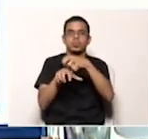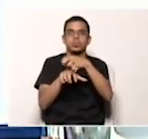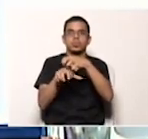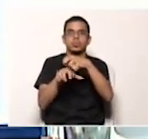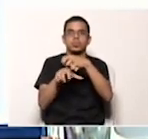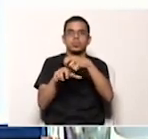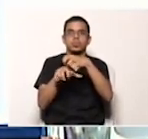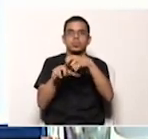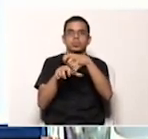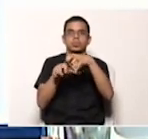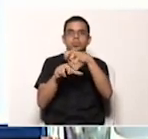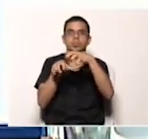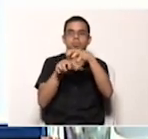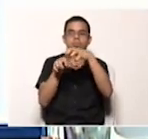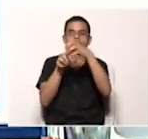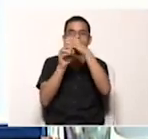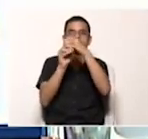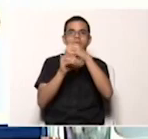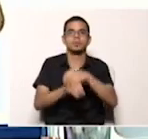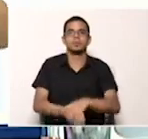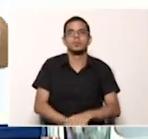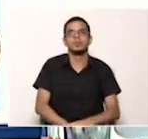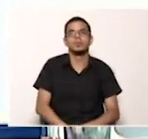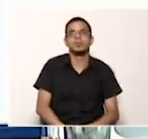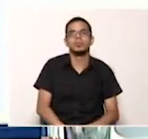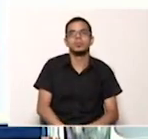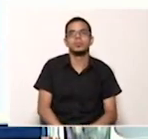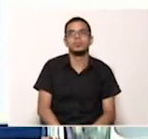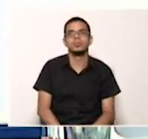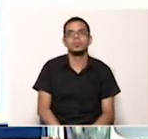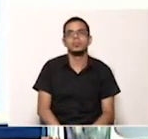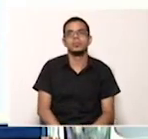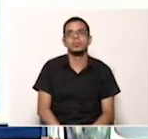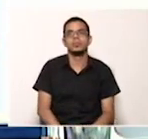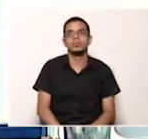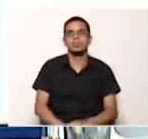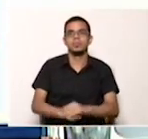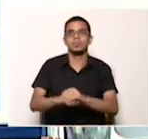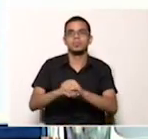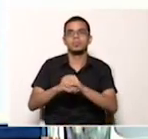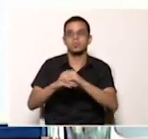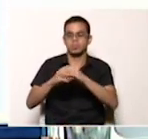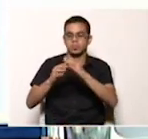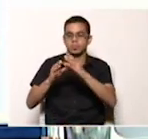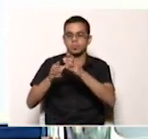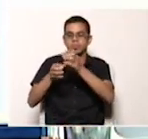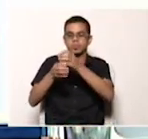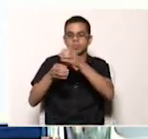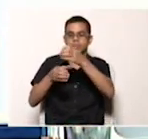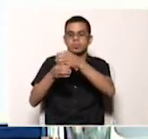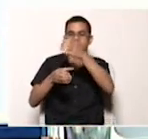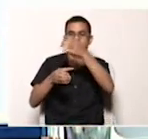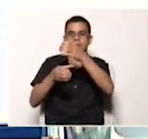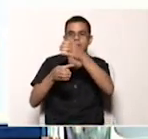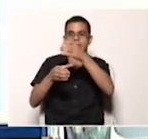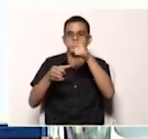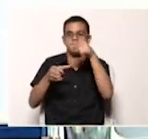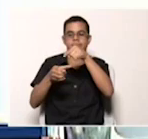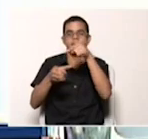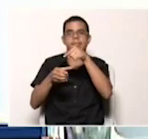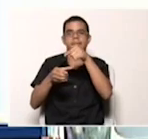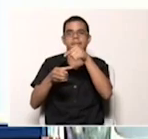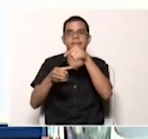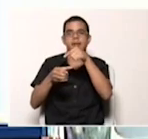recipiente y llega a la parte la segunda parte intermedia donde está el sólido, que es el café.